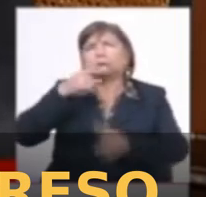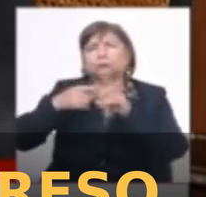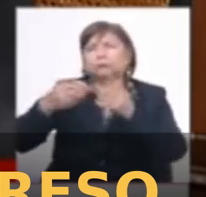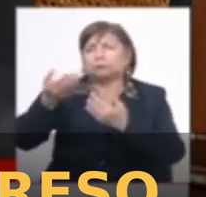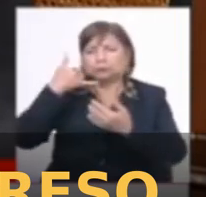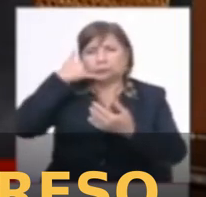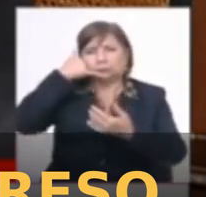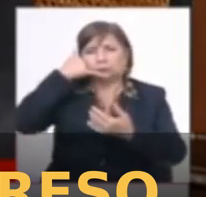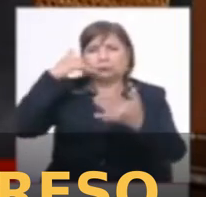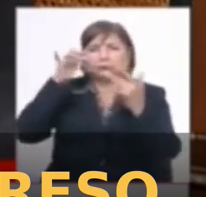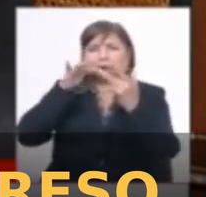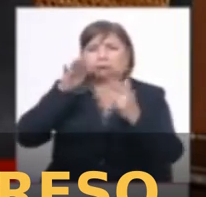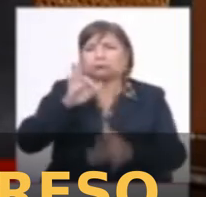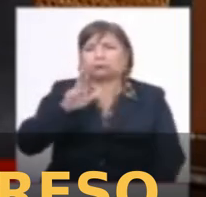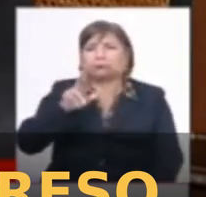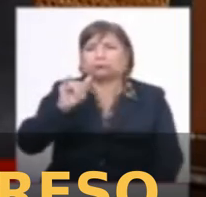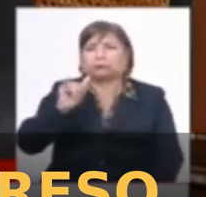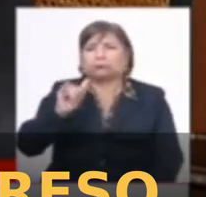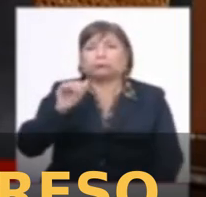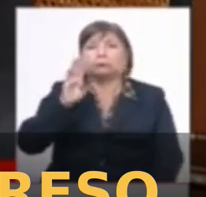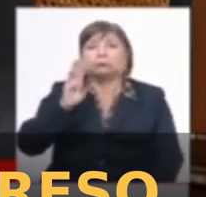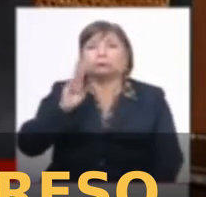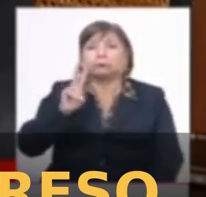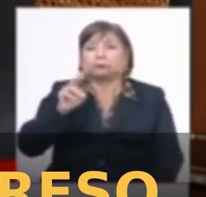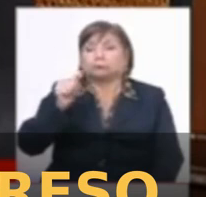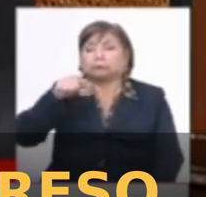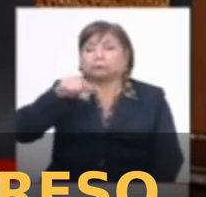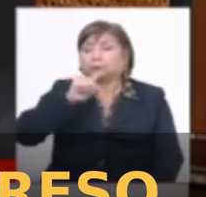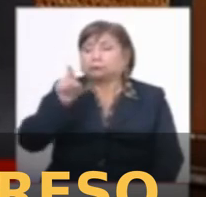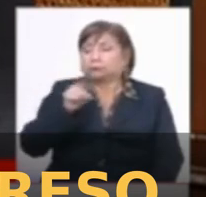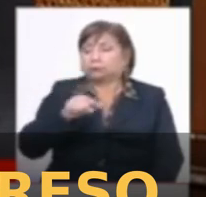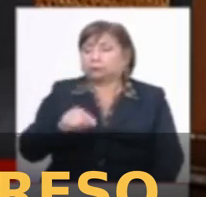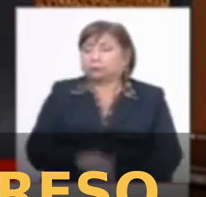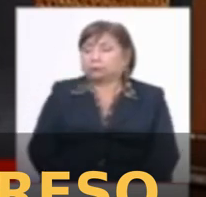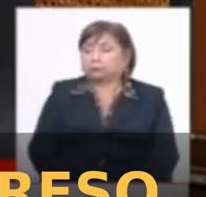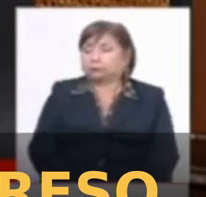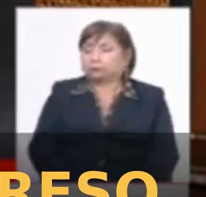el número de contacto de Fray Vázquez. Ay. ¿Volumen?